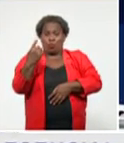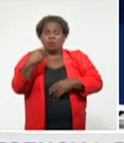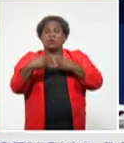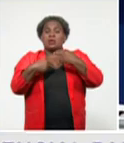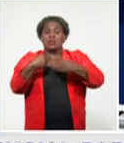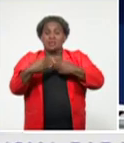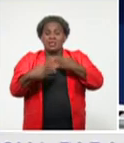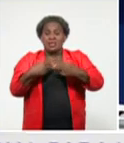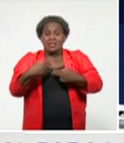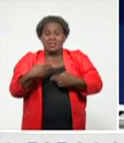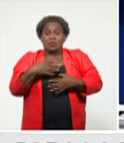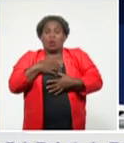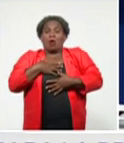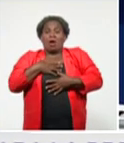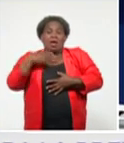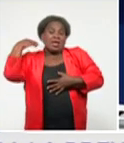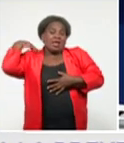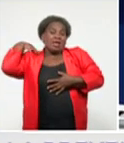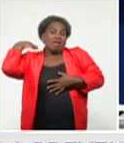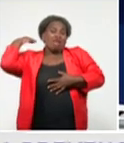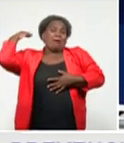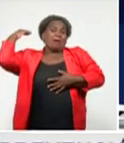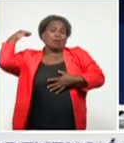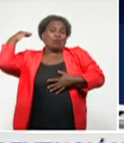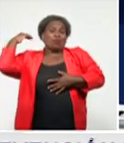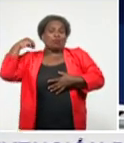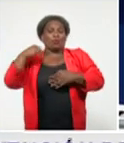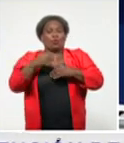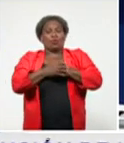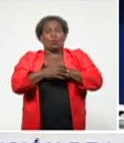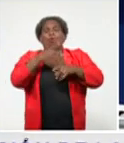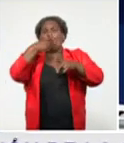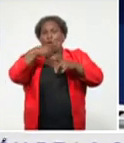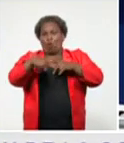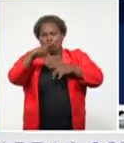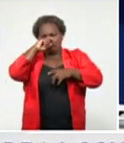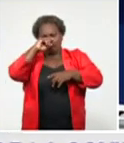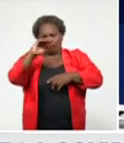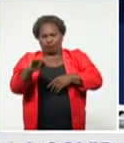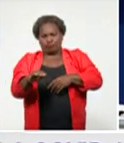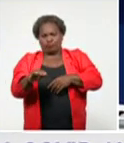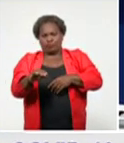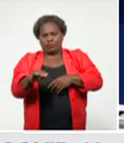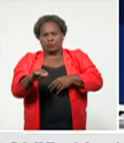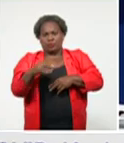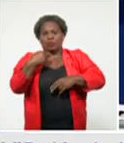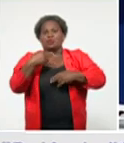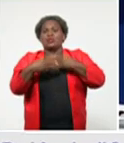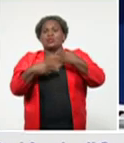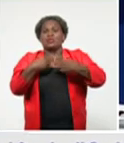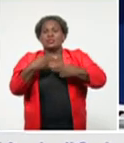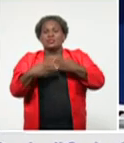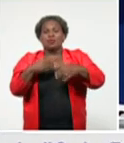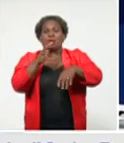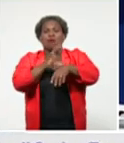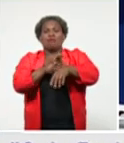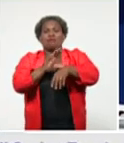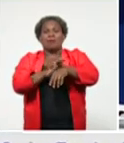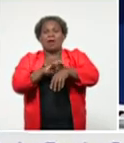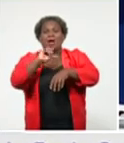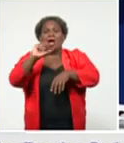inflamatorio multisistémico y otro que hizo el síndrome o la enfermedad de